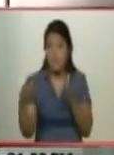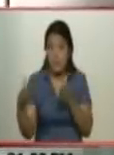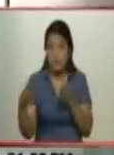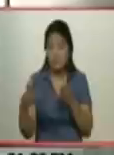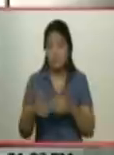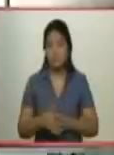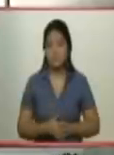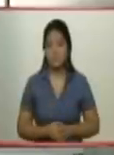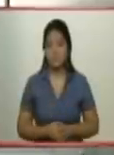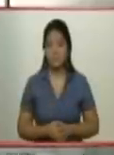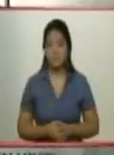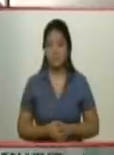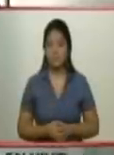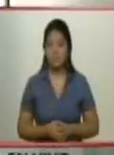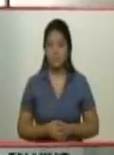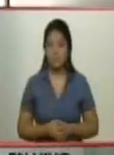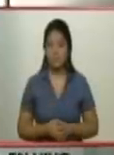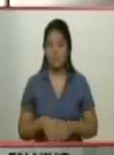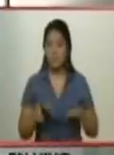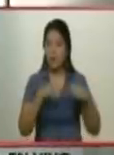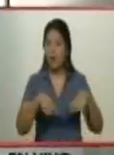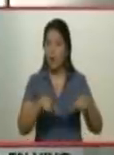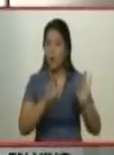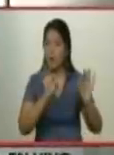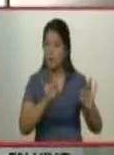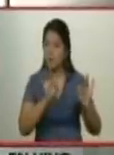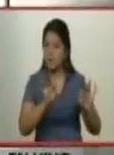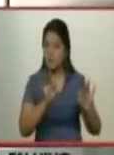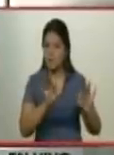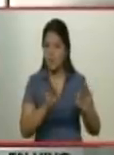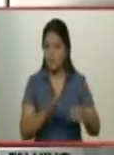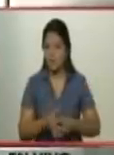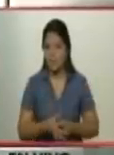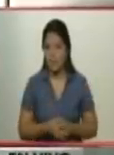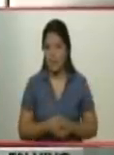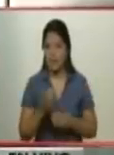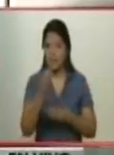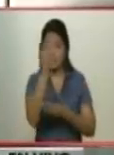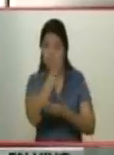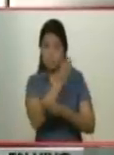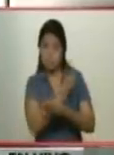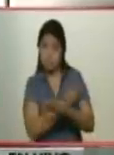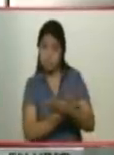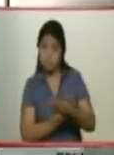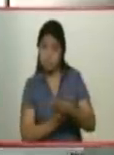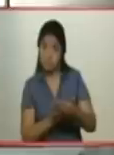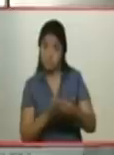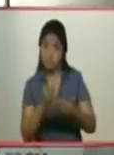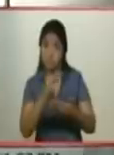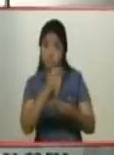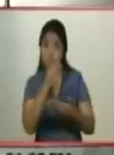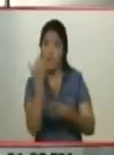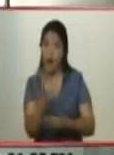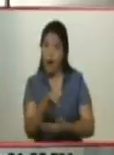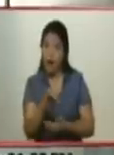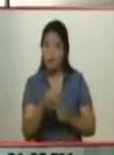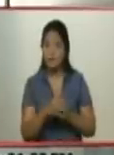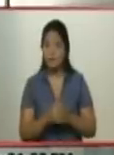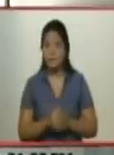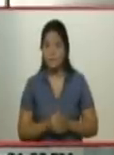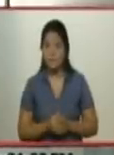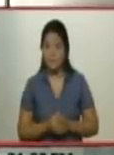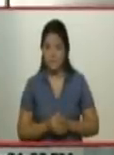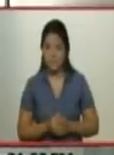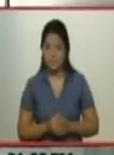el siguiente en la región central donde se diseñó este esquema tenemos en el